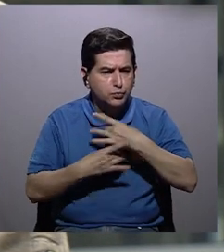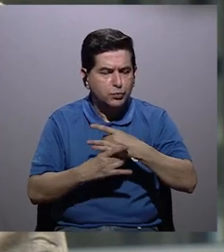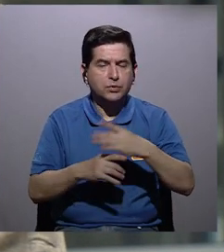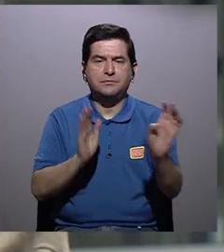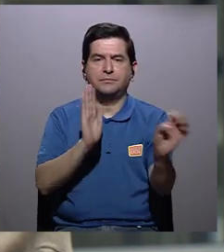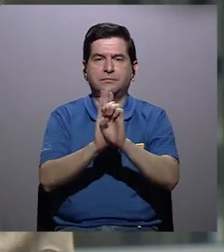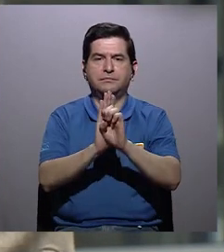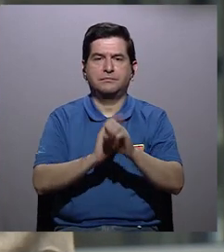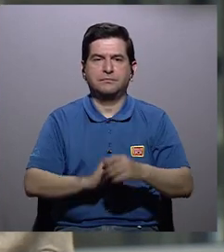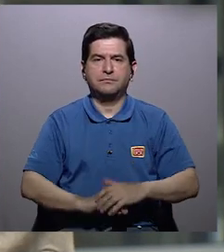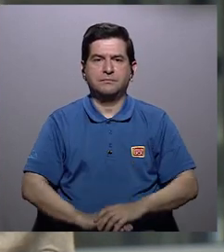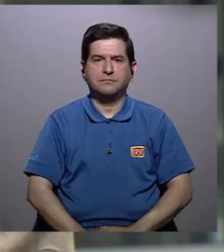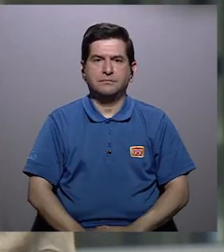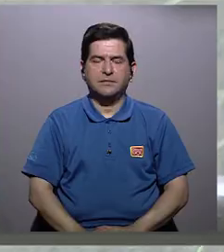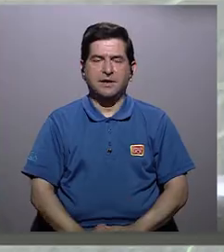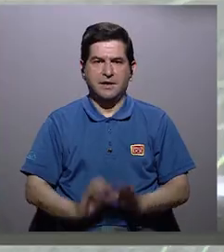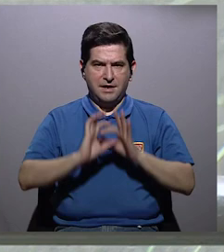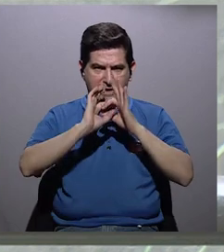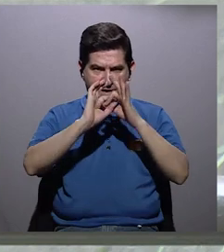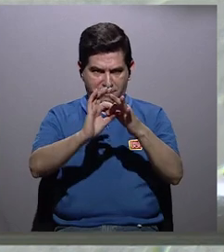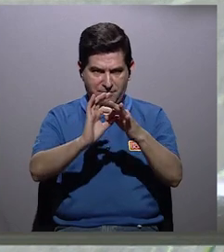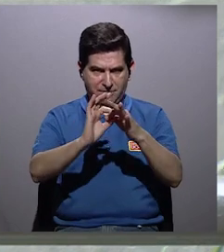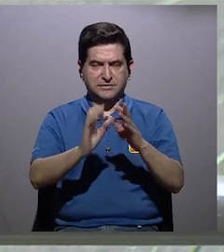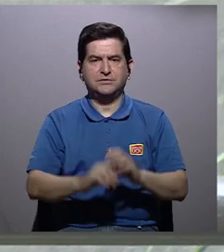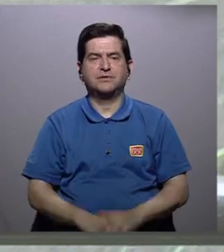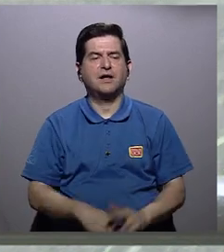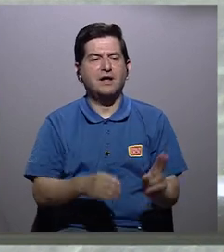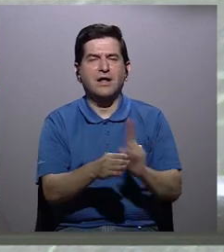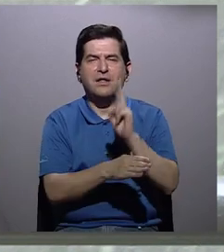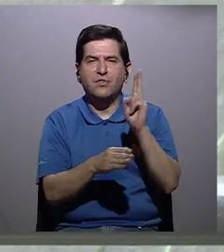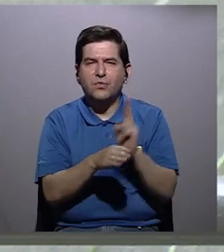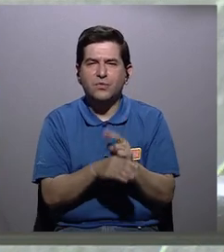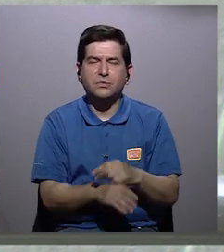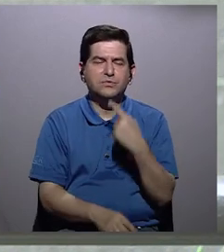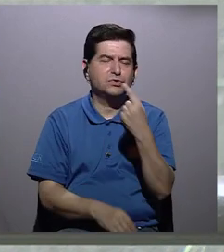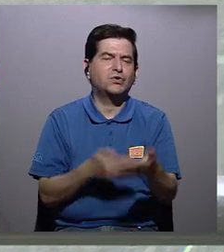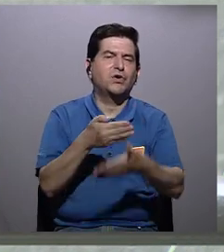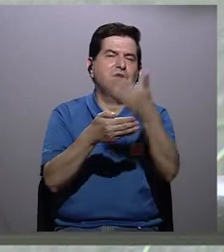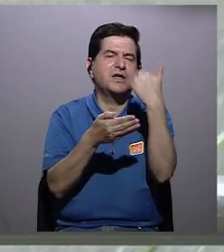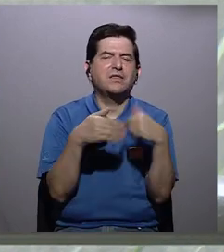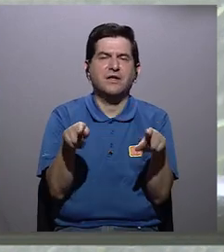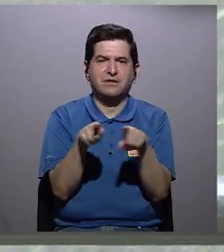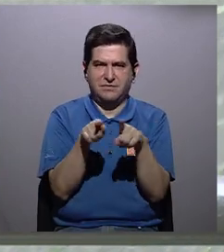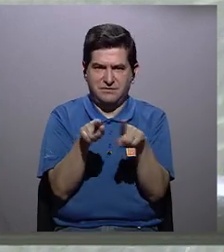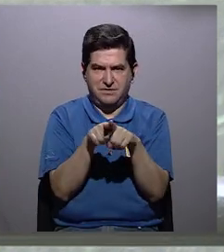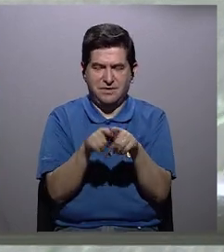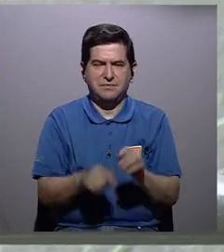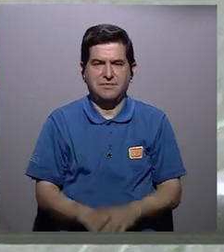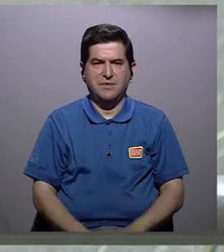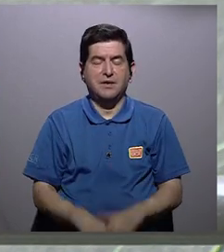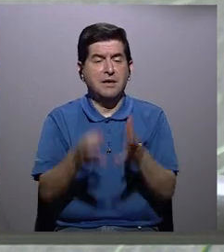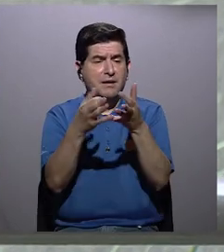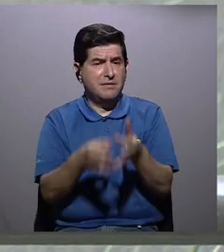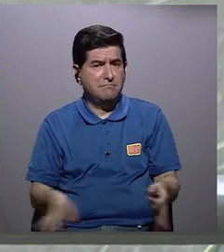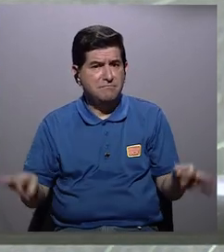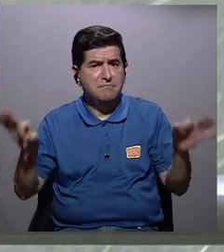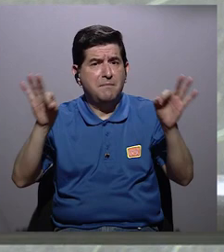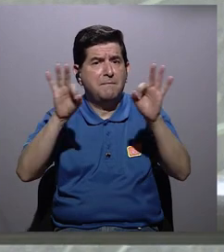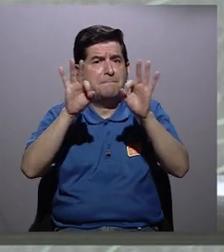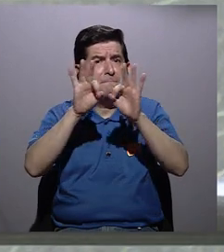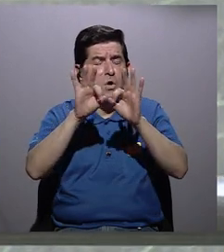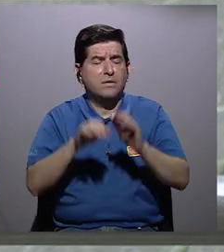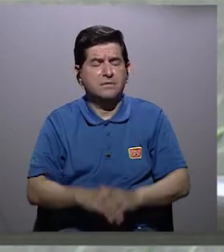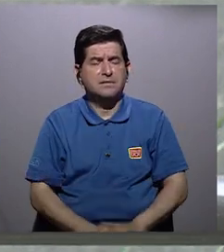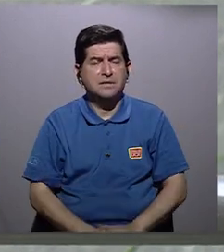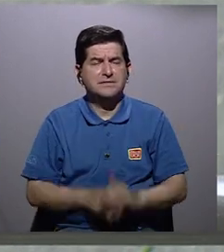por ejemplo. Uh-huh. Con respecto a esto del uso y algo que usted decía antes también, de esta importancia